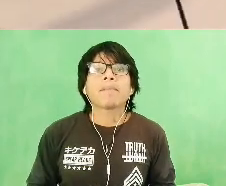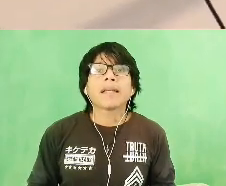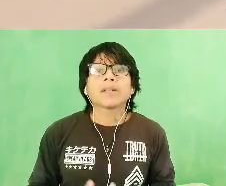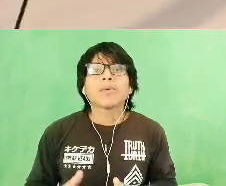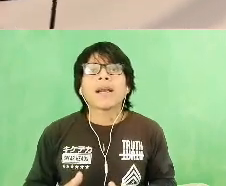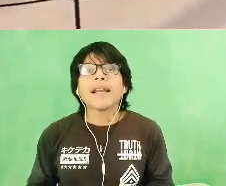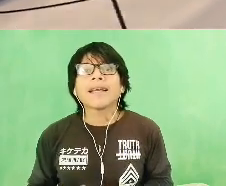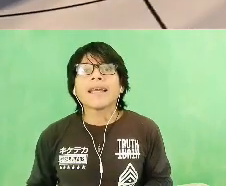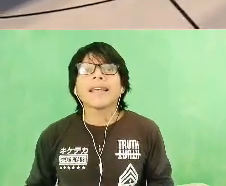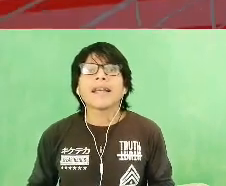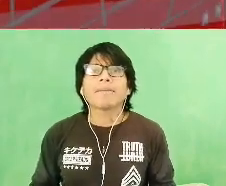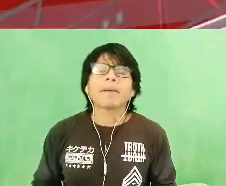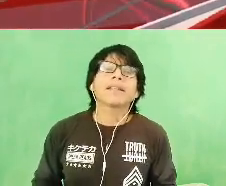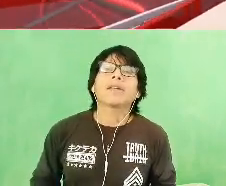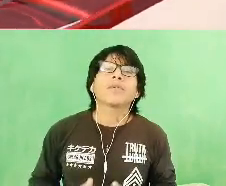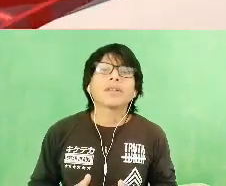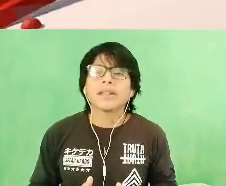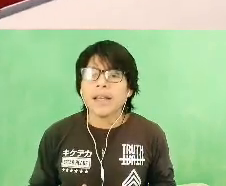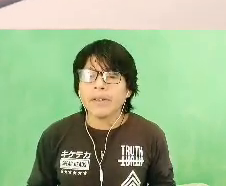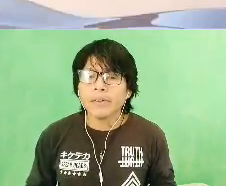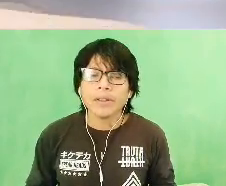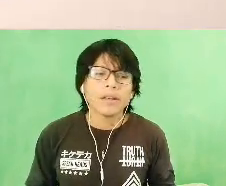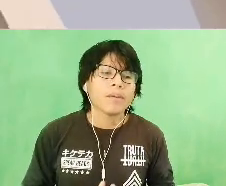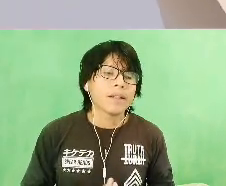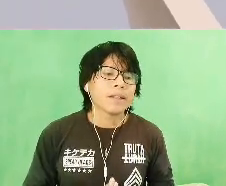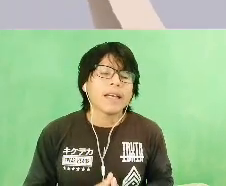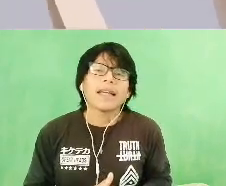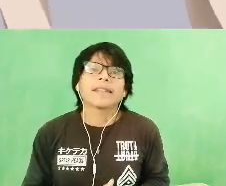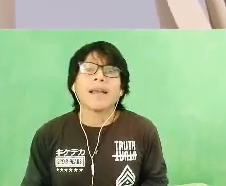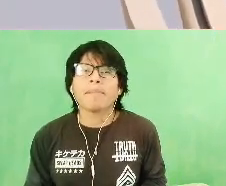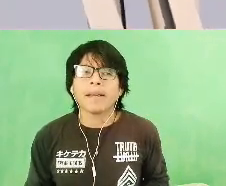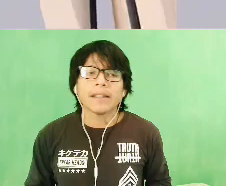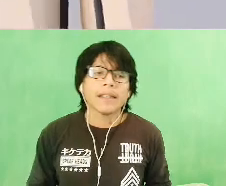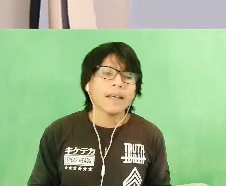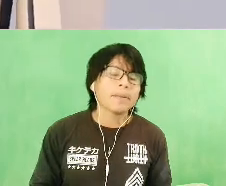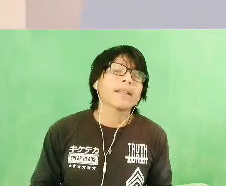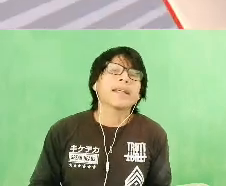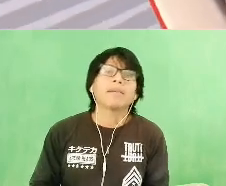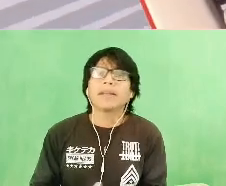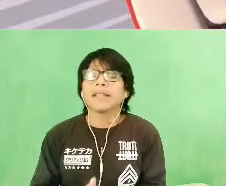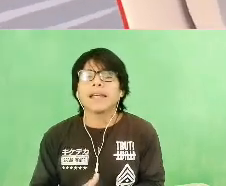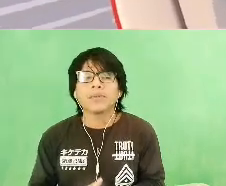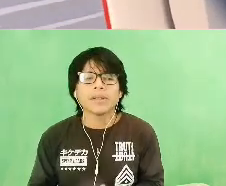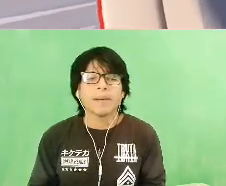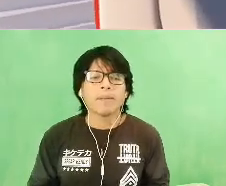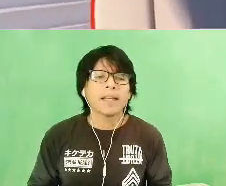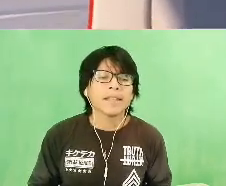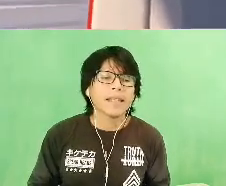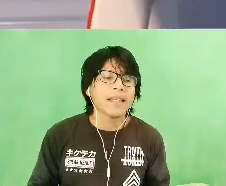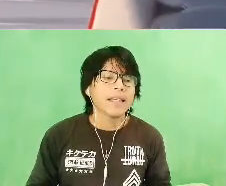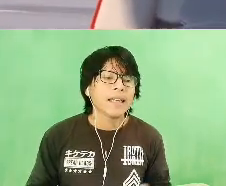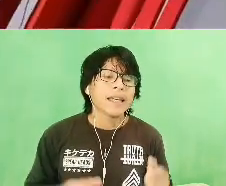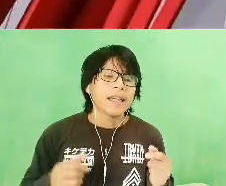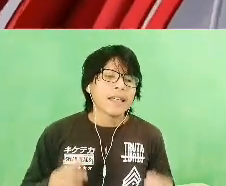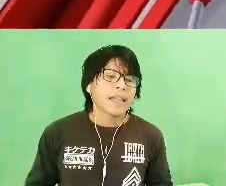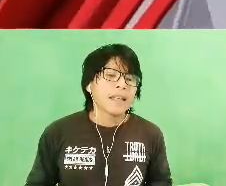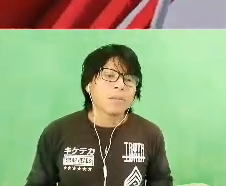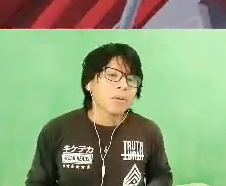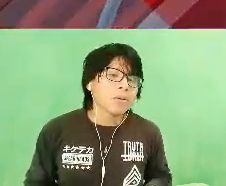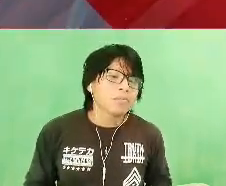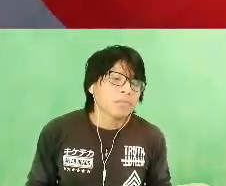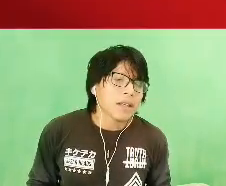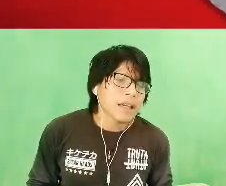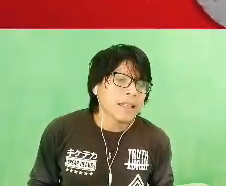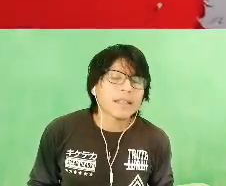su campaña, su arranque de campaña. No se sabe dónde lo va a iniciar. Está perdida, prácticamente un semblante de